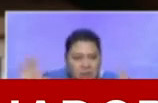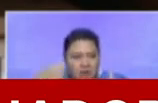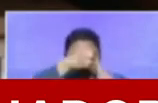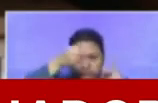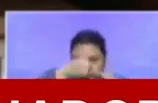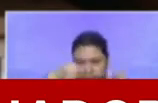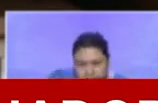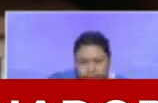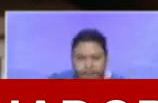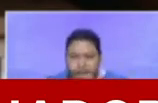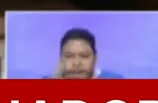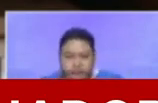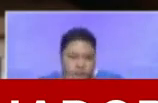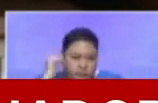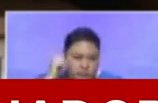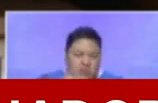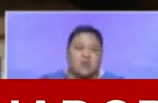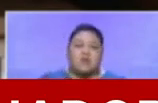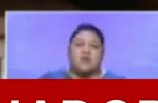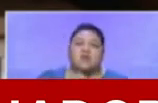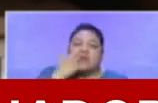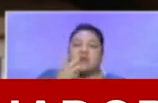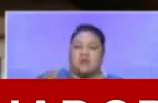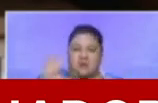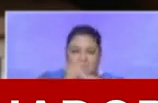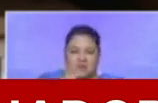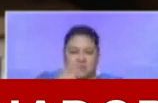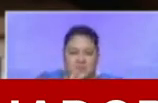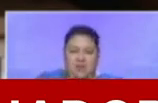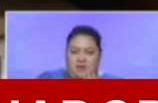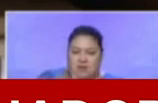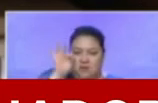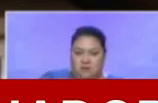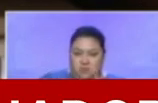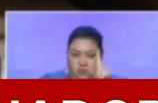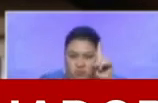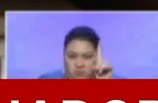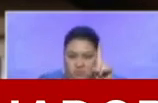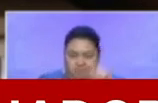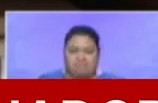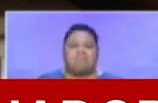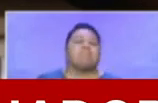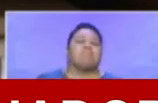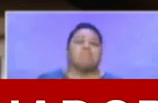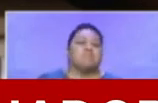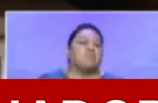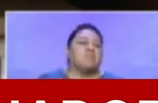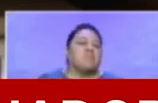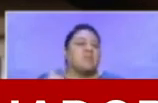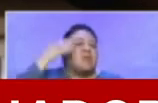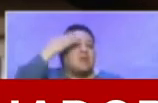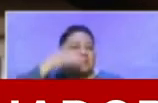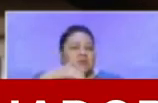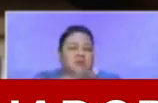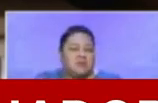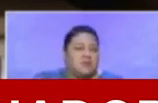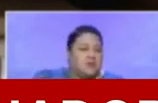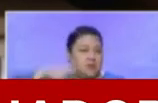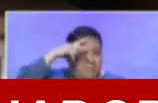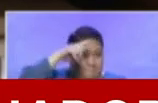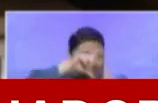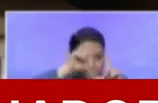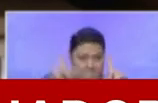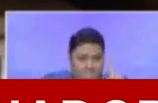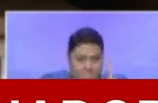a pedir al Congreso que haga uno nuevo. Pero insisto, en tanto esto ocurre, habría la posibilidad de que la figura del encargado del